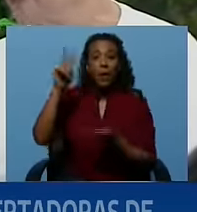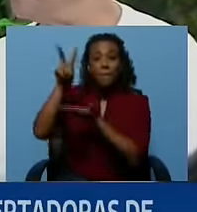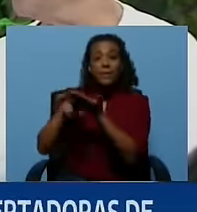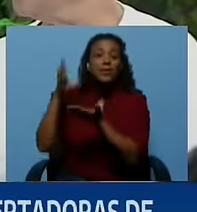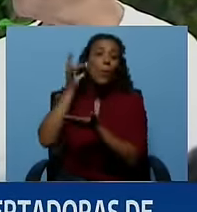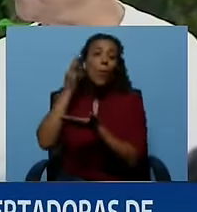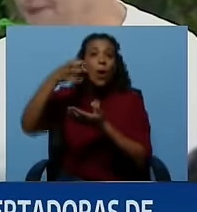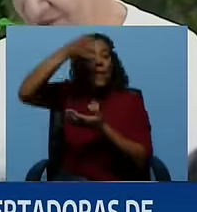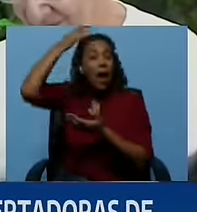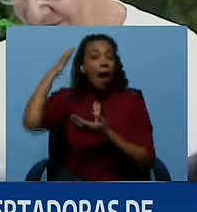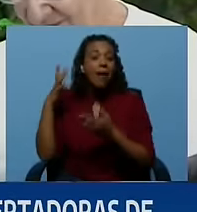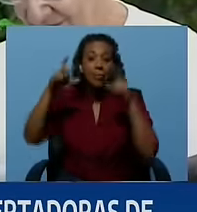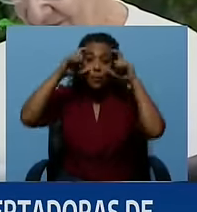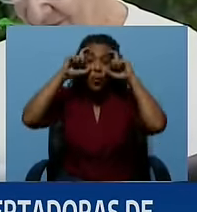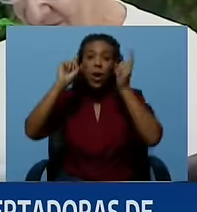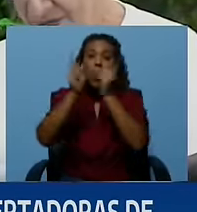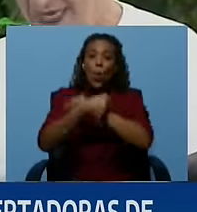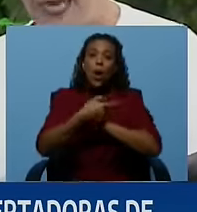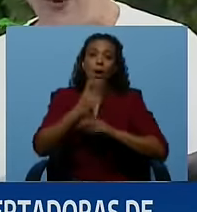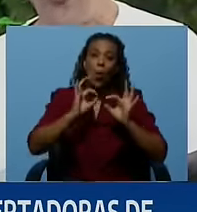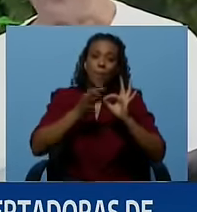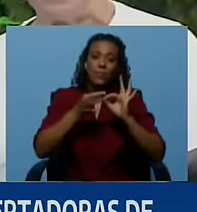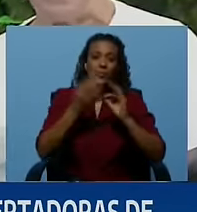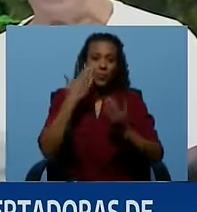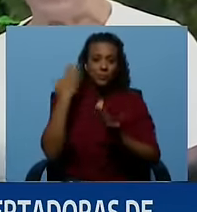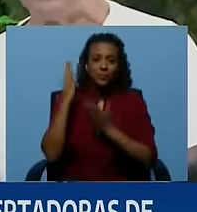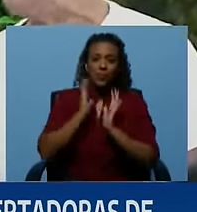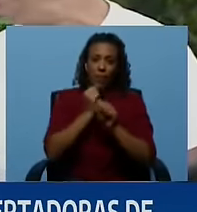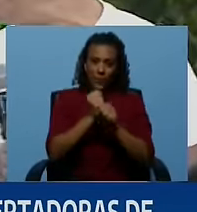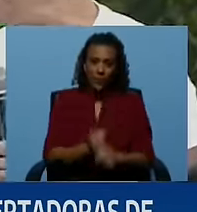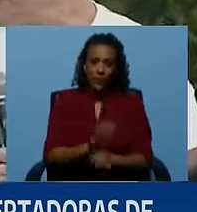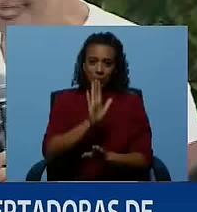this great honor and distinction.